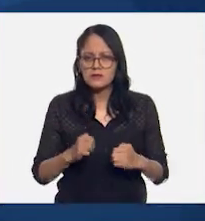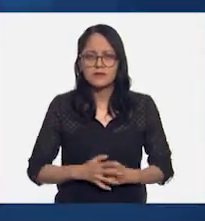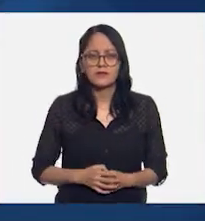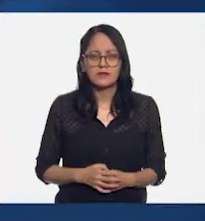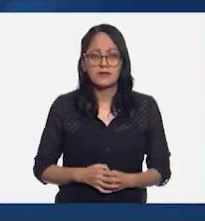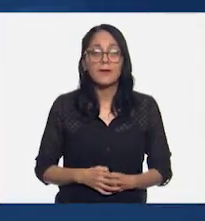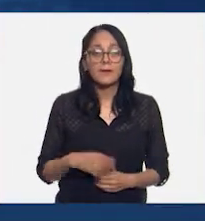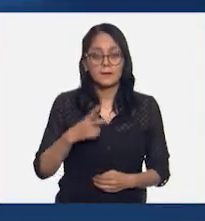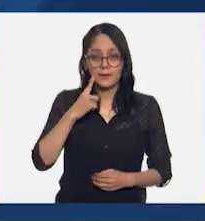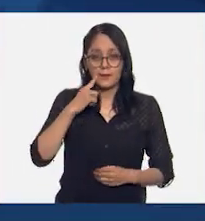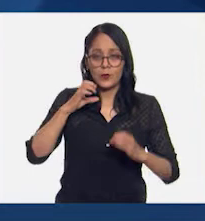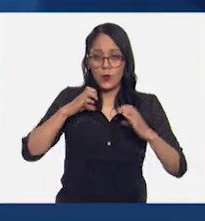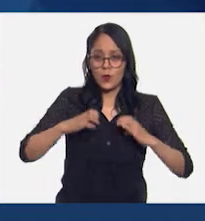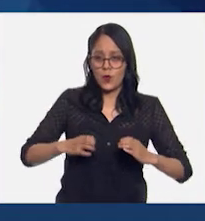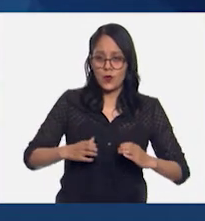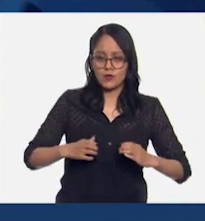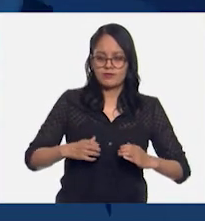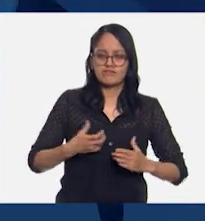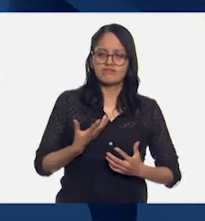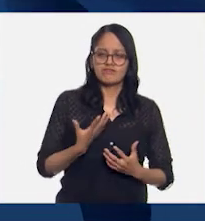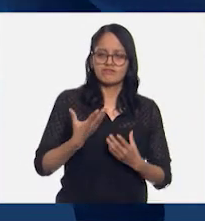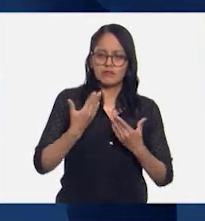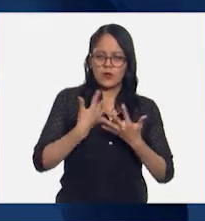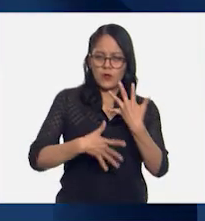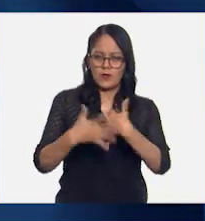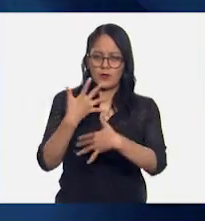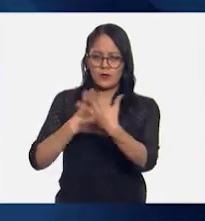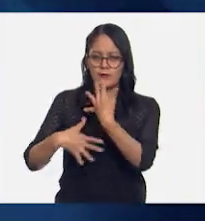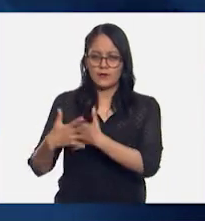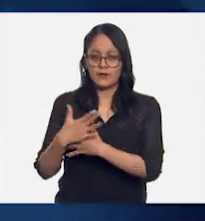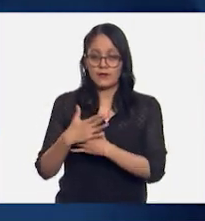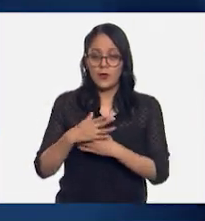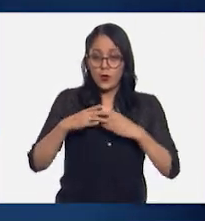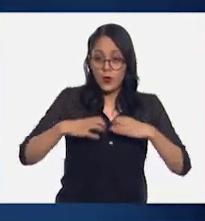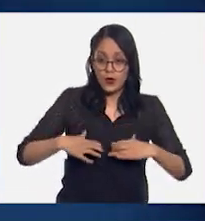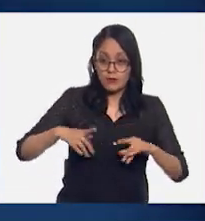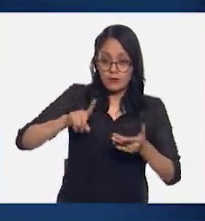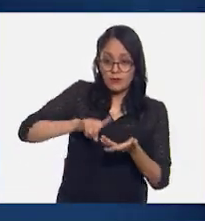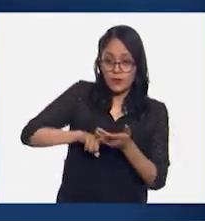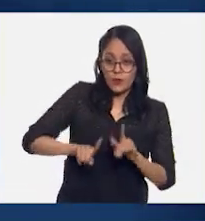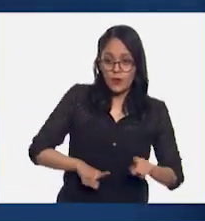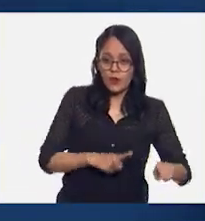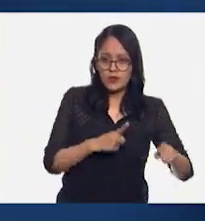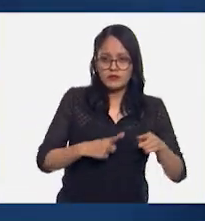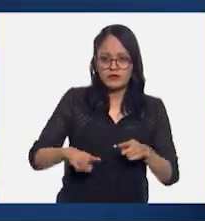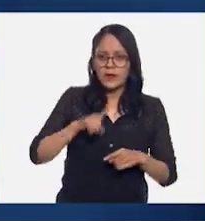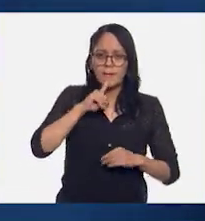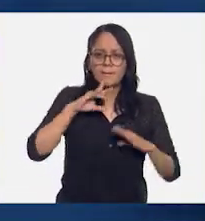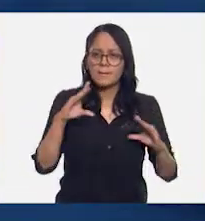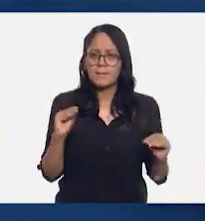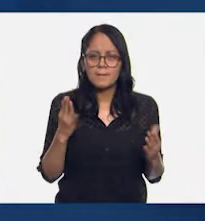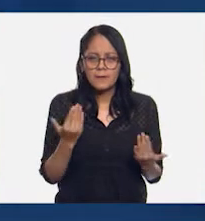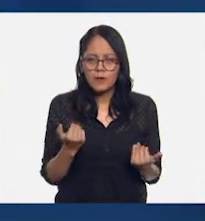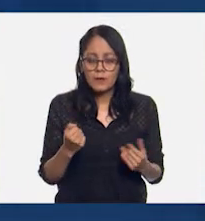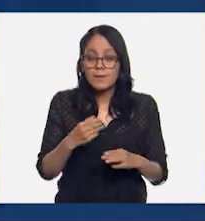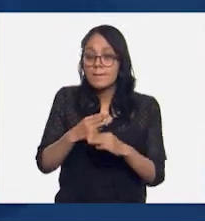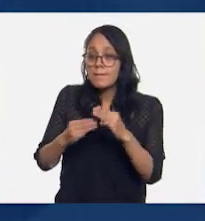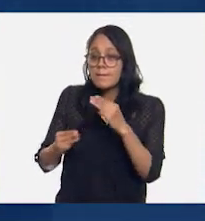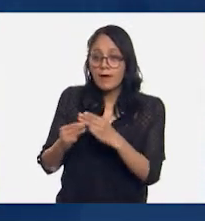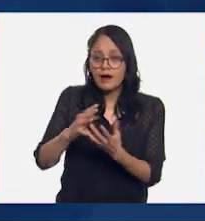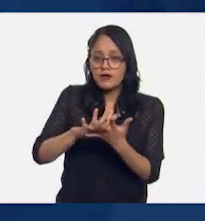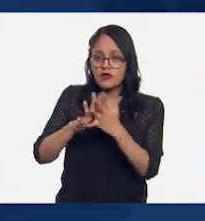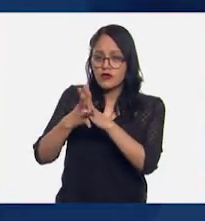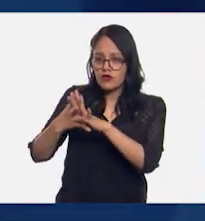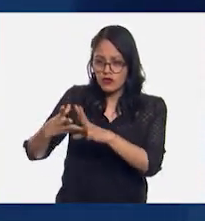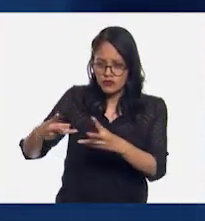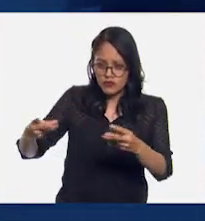Es hablar con el cuerpo. No está muda la música del cuerpo. Se desnuda la inmaterialidad de la materia.